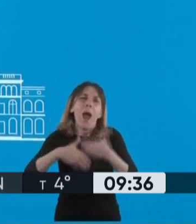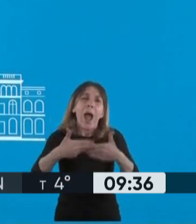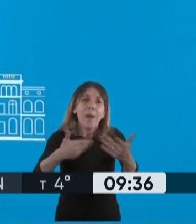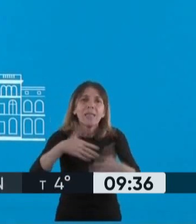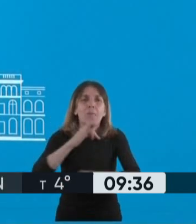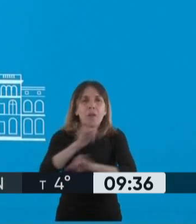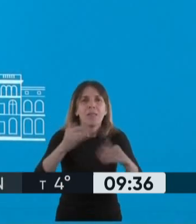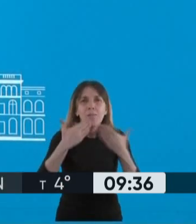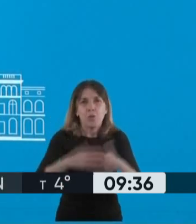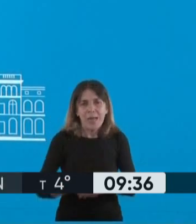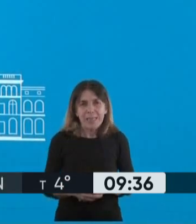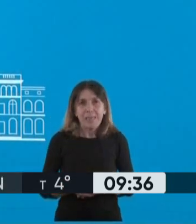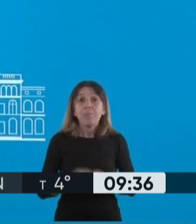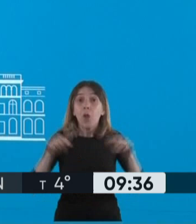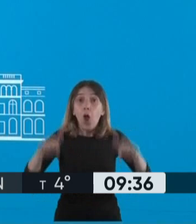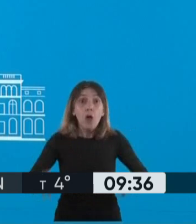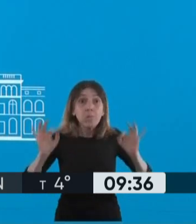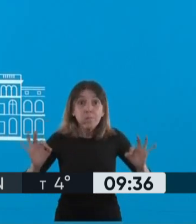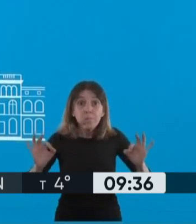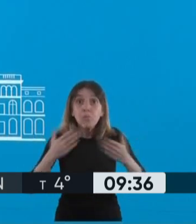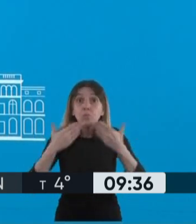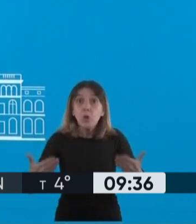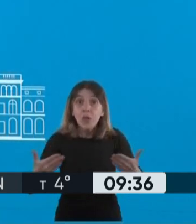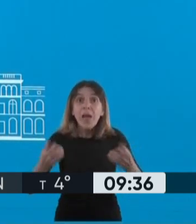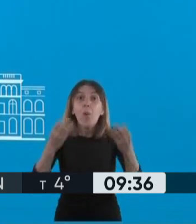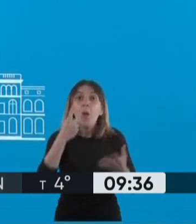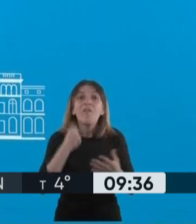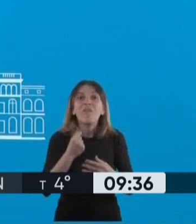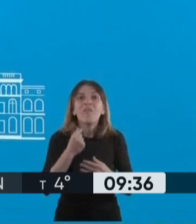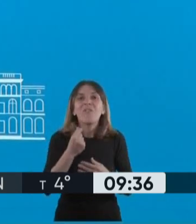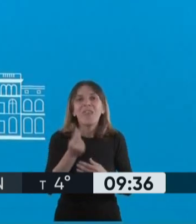gracias. ¿Estamos por hoy? Muchas gracias. Buen fin de semana. Hasta luego.